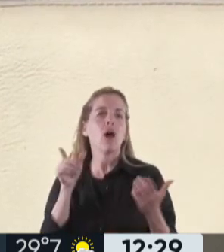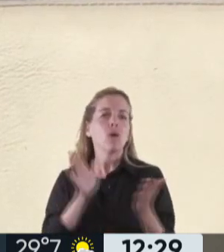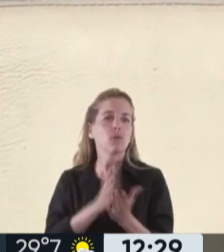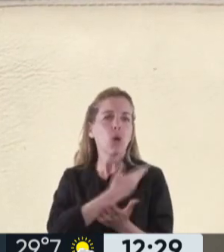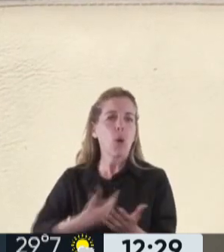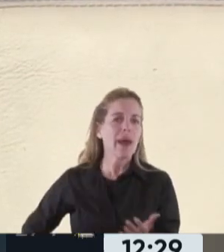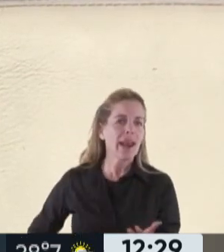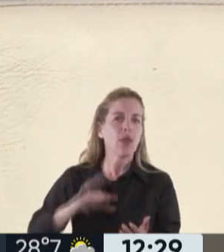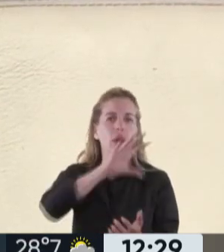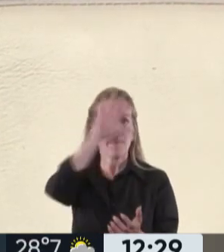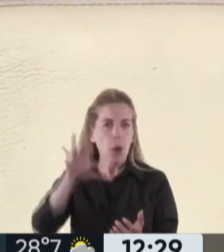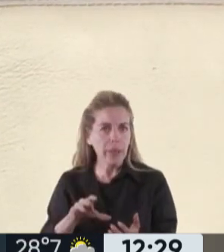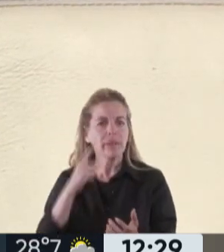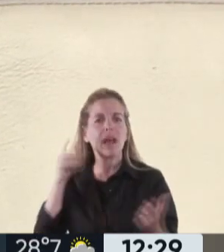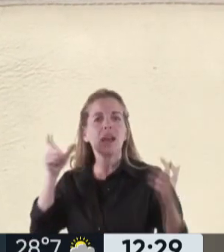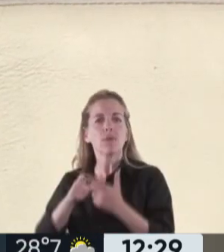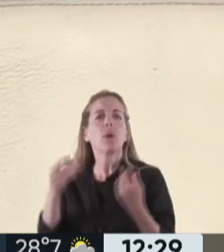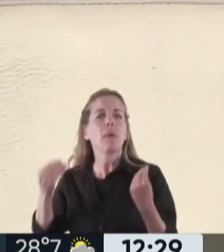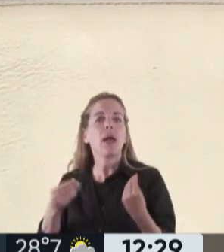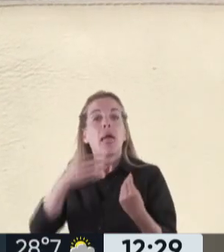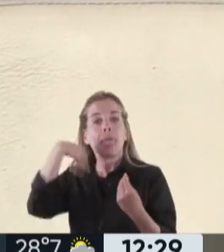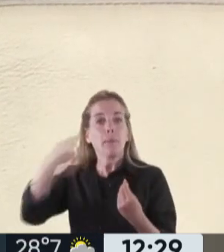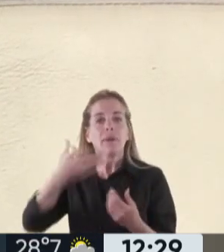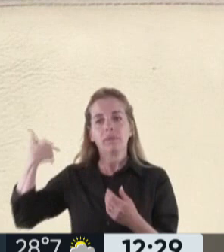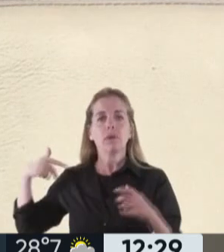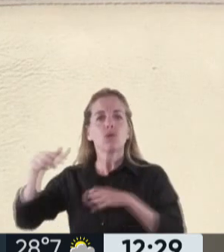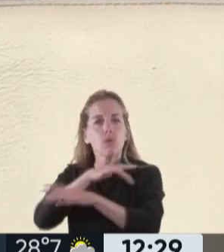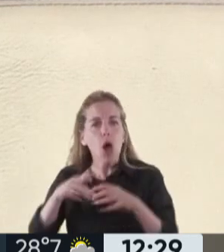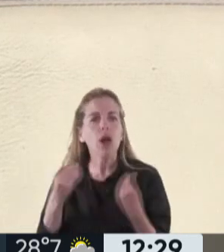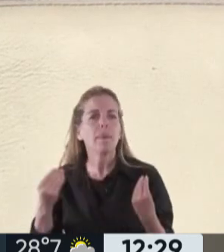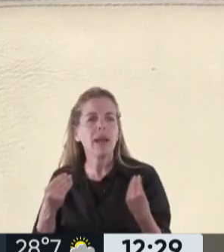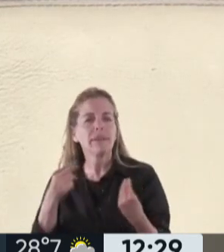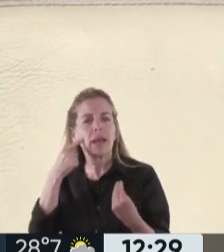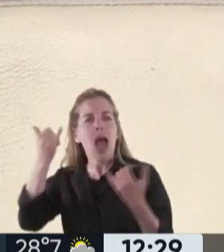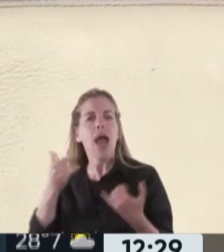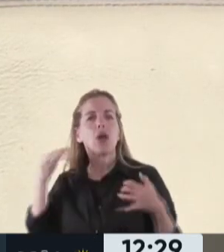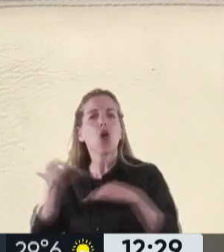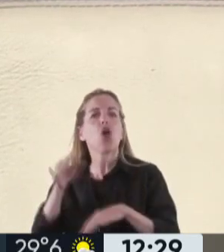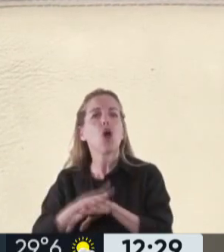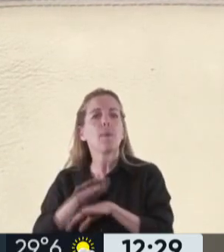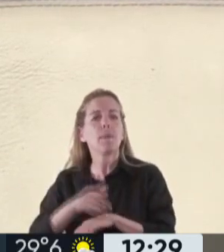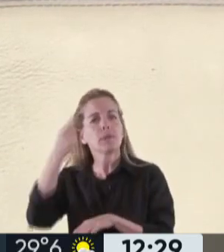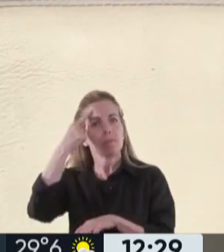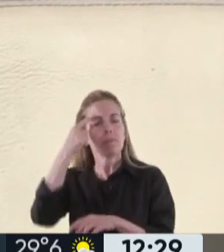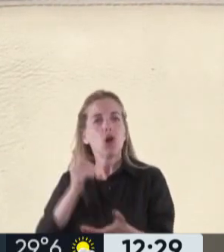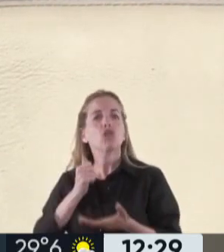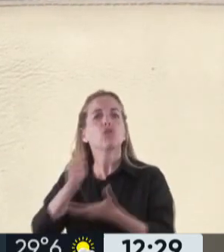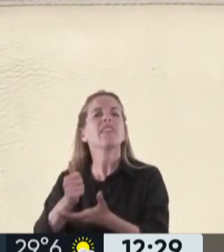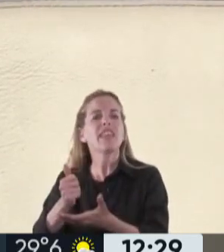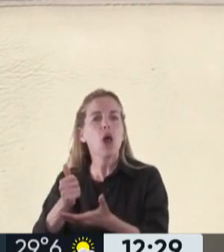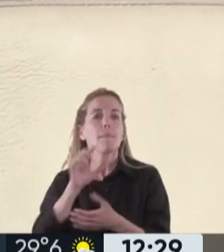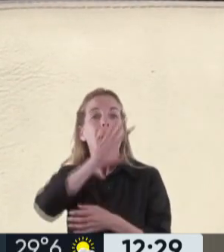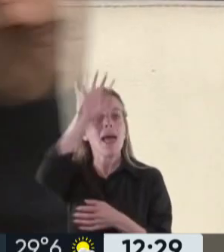noroeste. Trascendió de ese encuentro que hay un compromiso de aumentar los subsidios para el transporte del